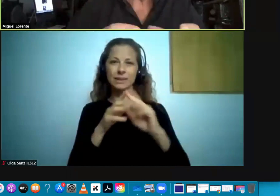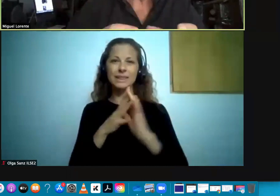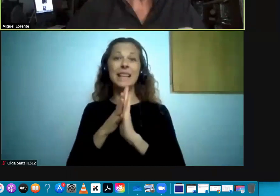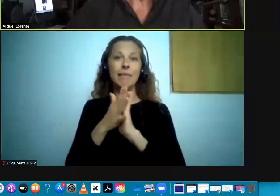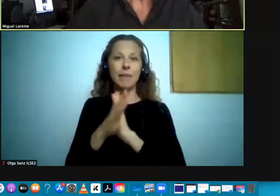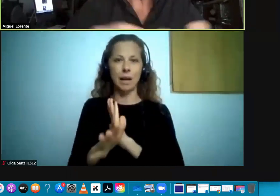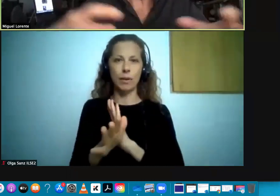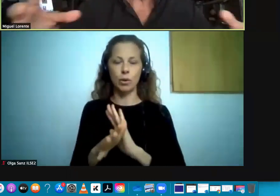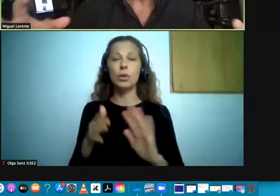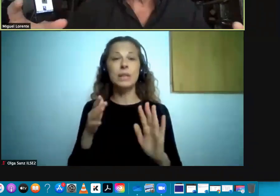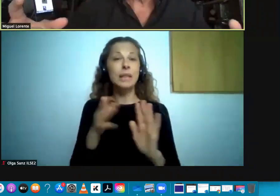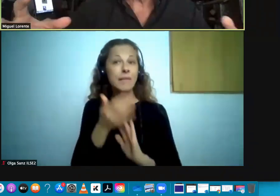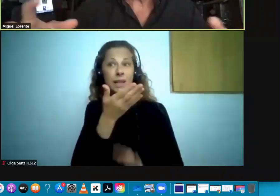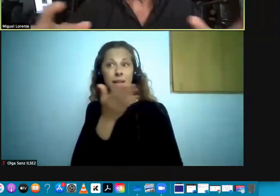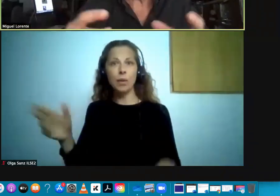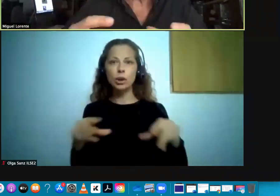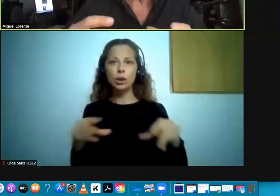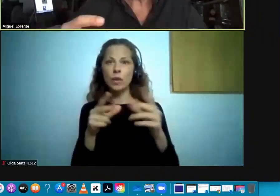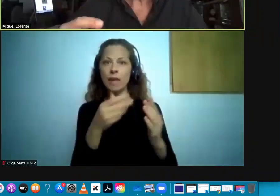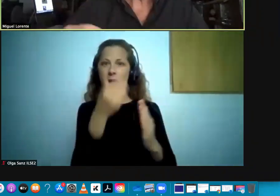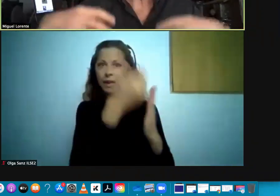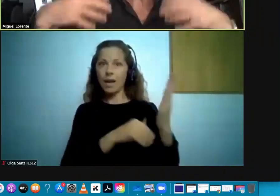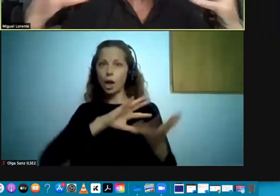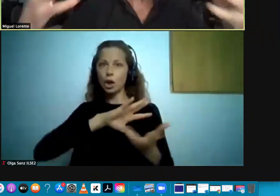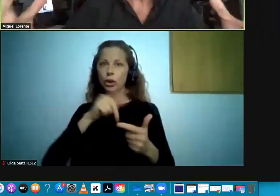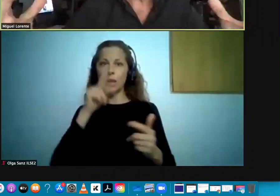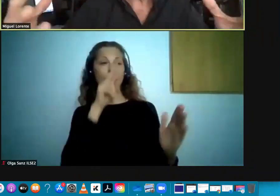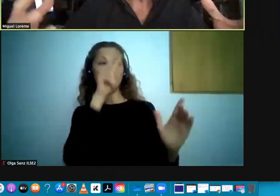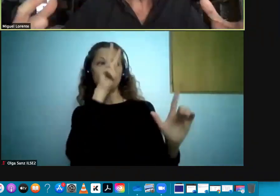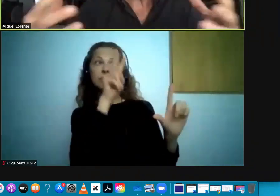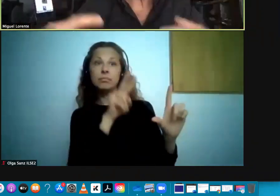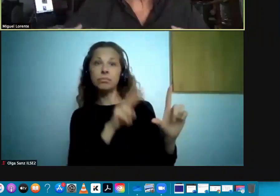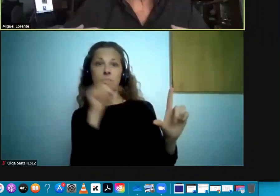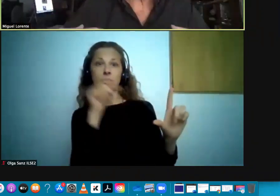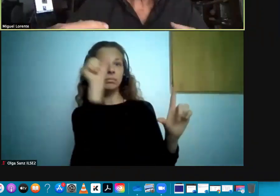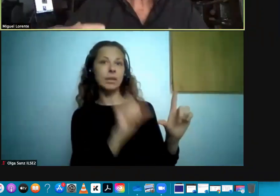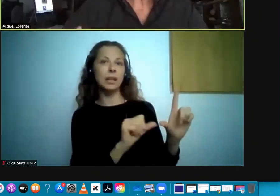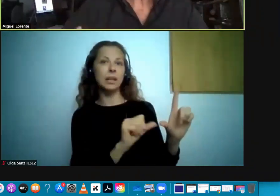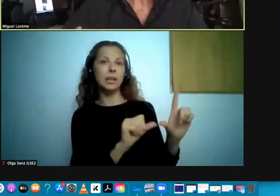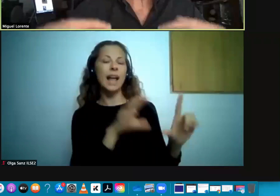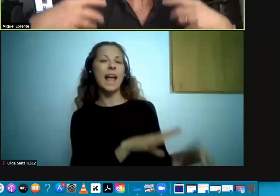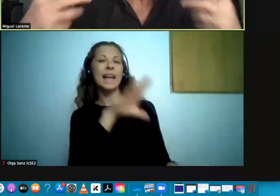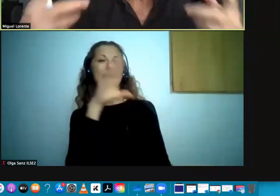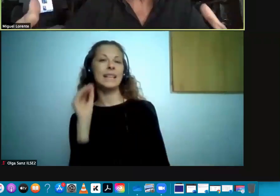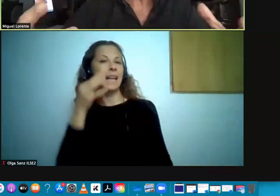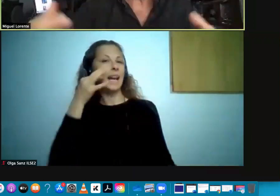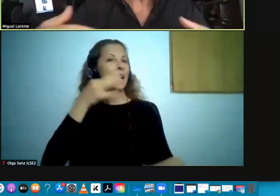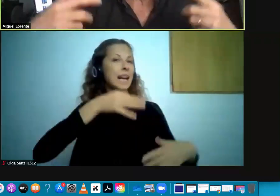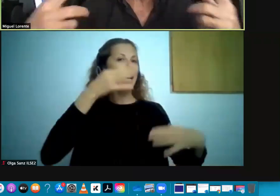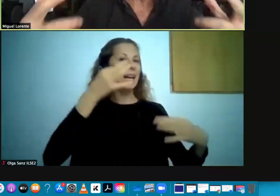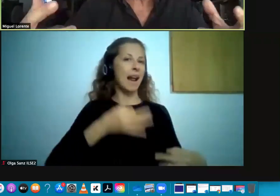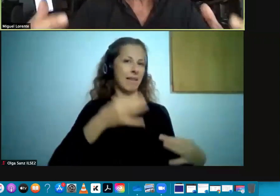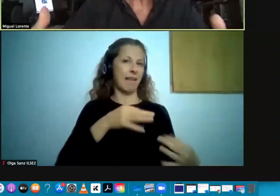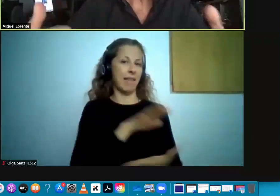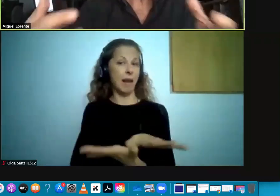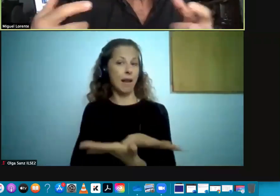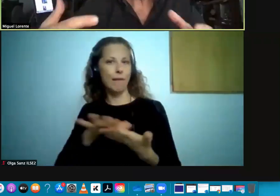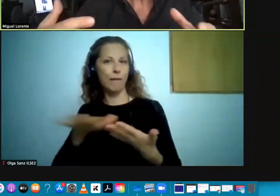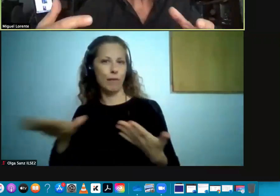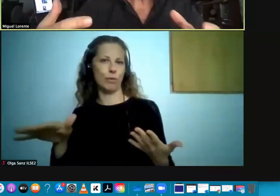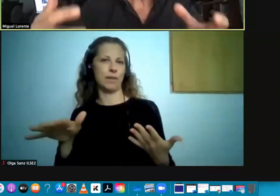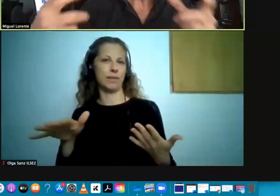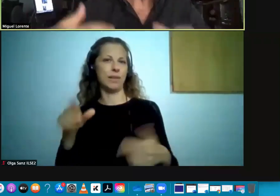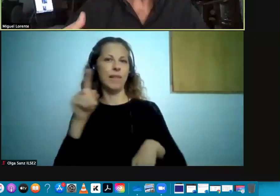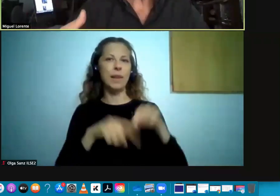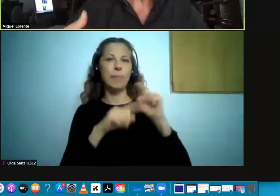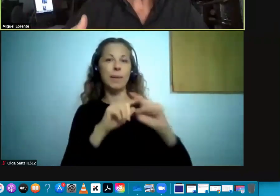lee la noticia, que es un público muy amplio, interprete la realidad sobre los argumentos, sobre los elementos